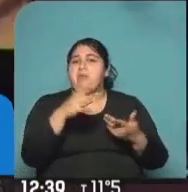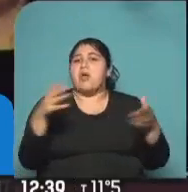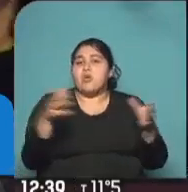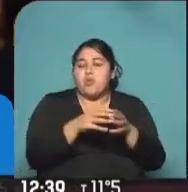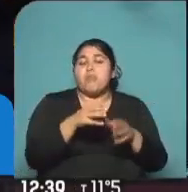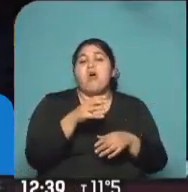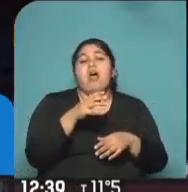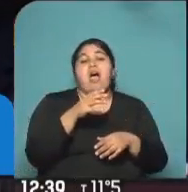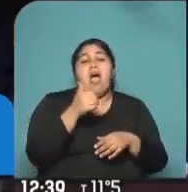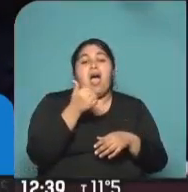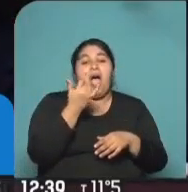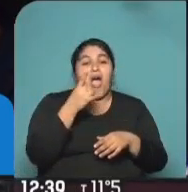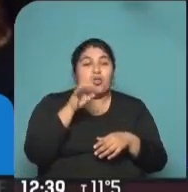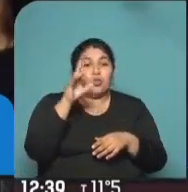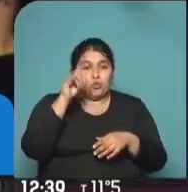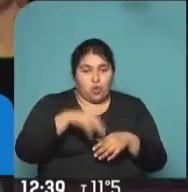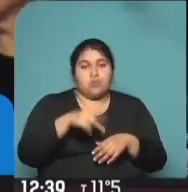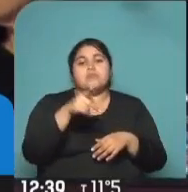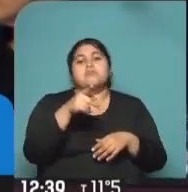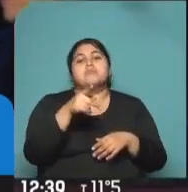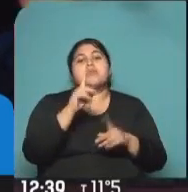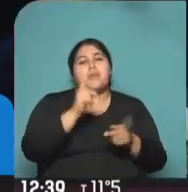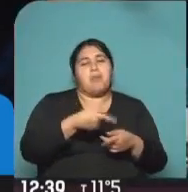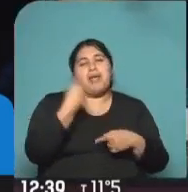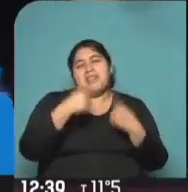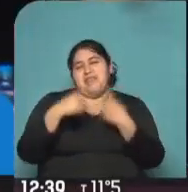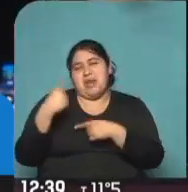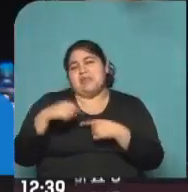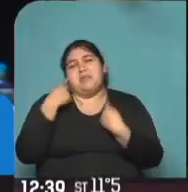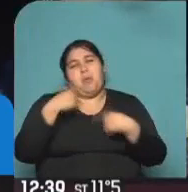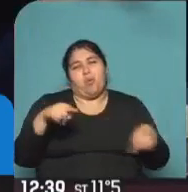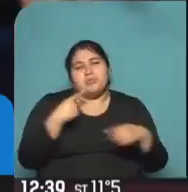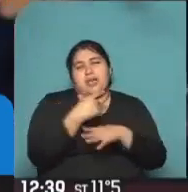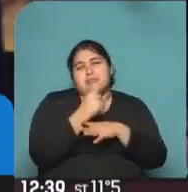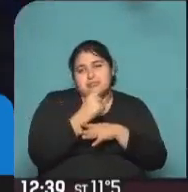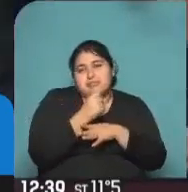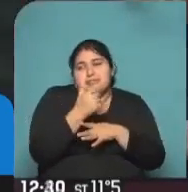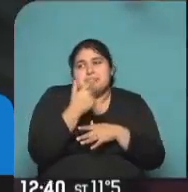Scalandrum haga temas impresionantes como Adiós Nonino, Libertango